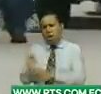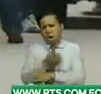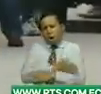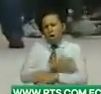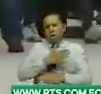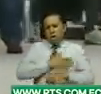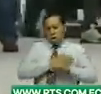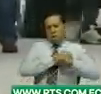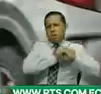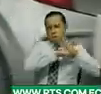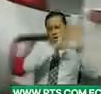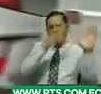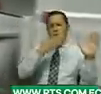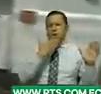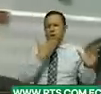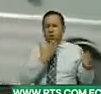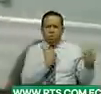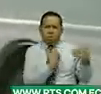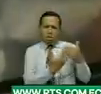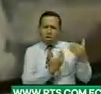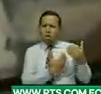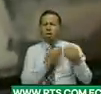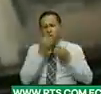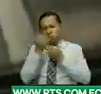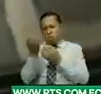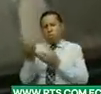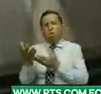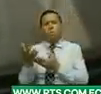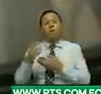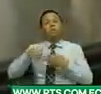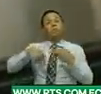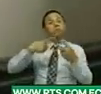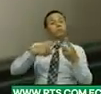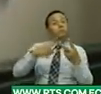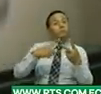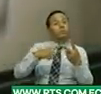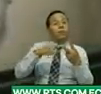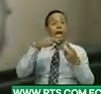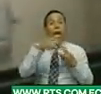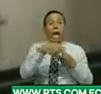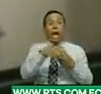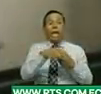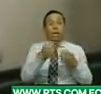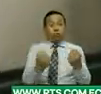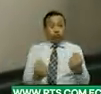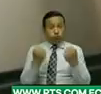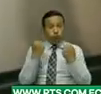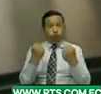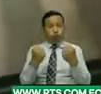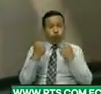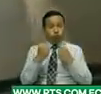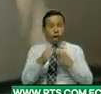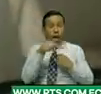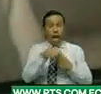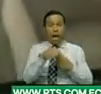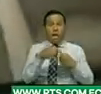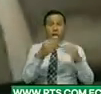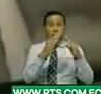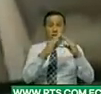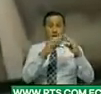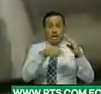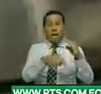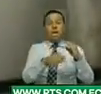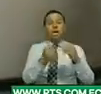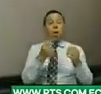las horas previas al crimen. Luego fue el turno del guardia de la garita del gimnasio que frecuentaban todos los